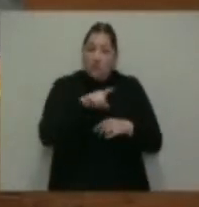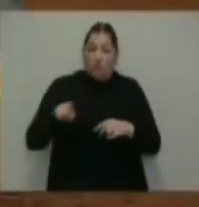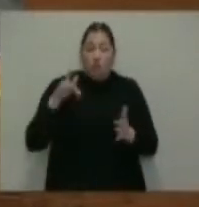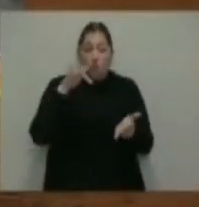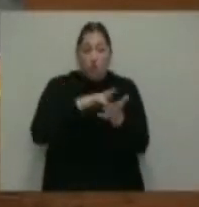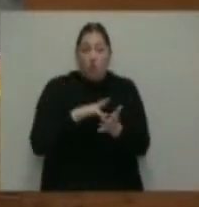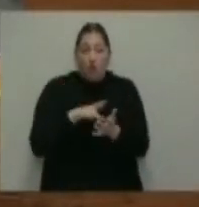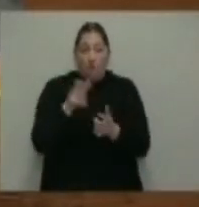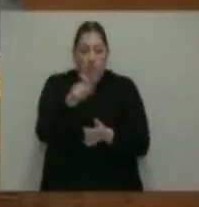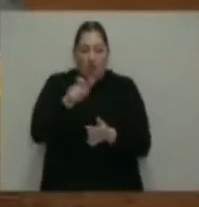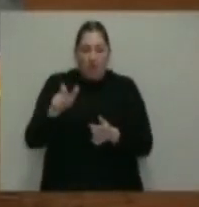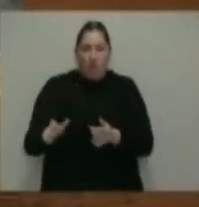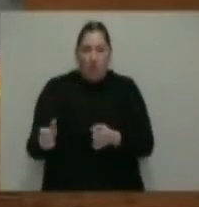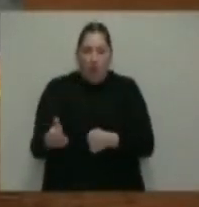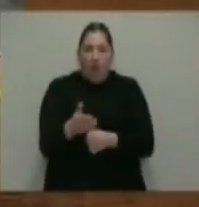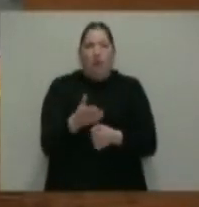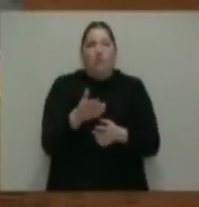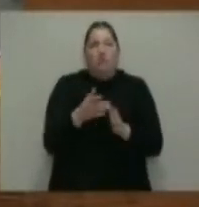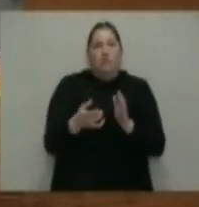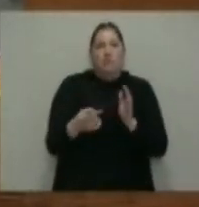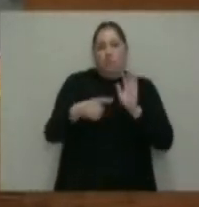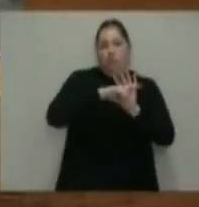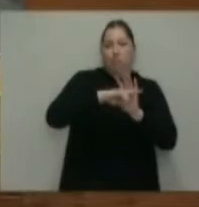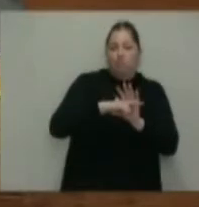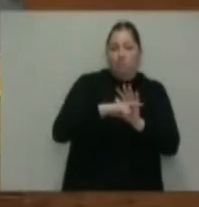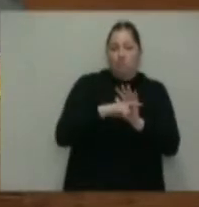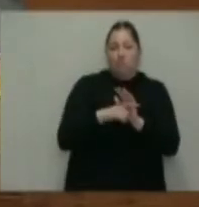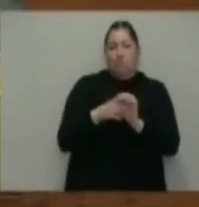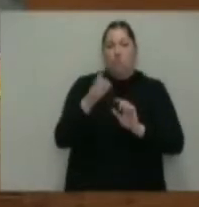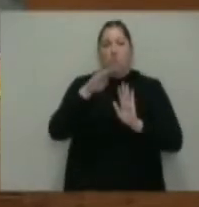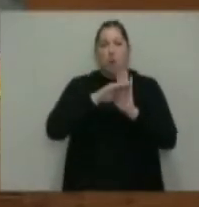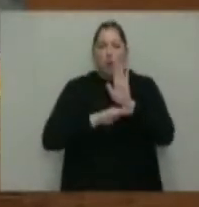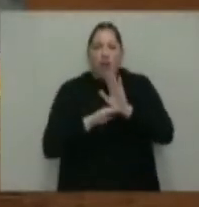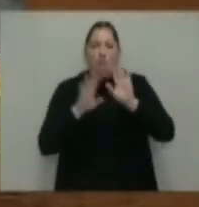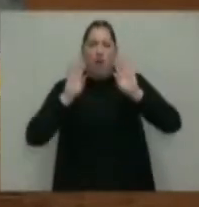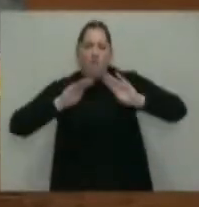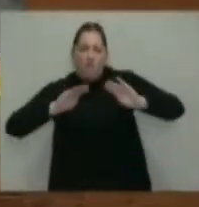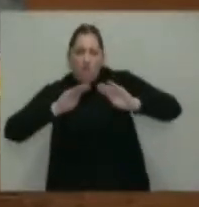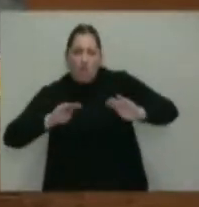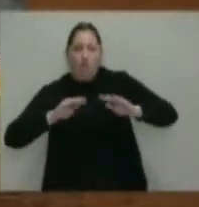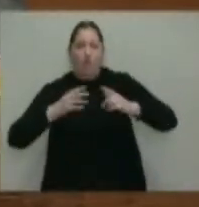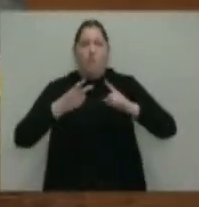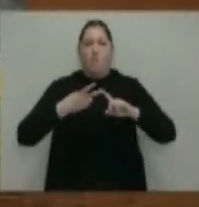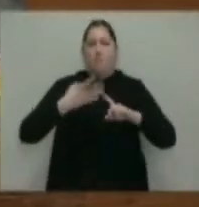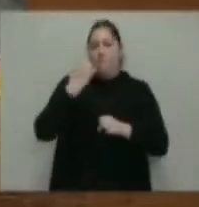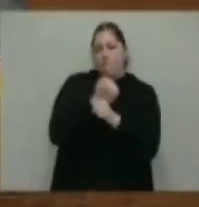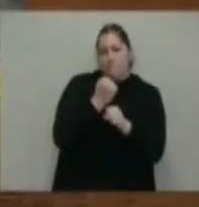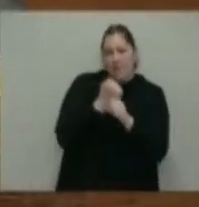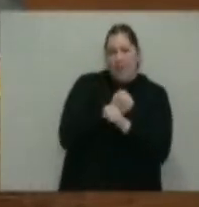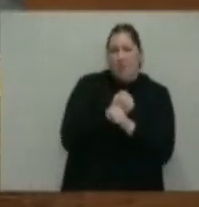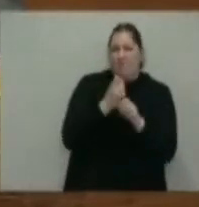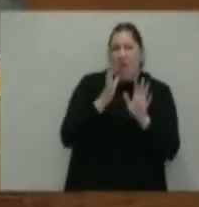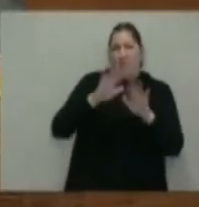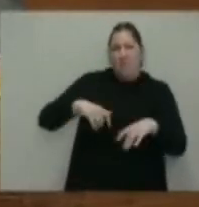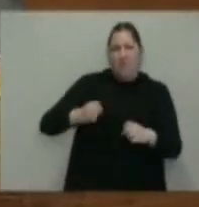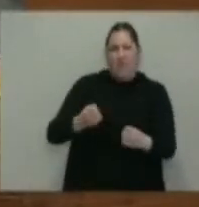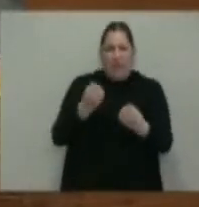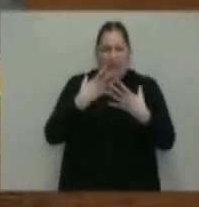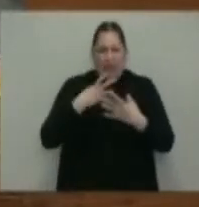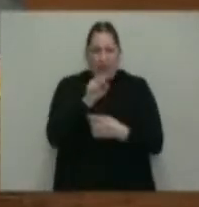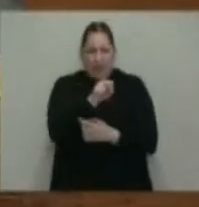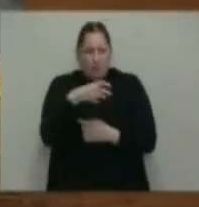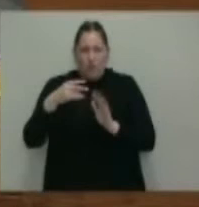sus beneficiarios. Creemos que se han encadenado programas formativos como de empleo sin conocer los resultados de los